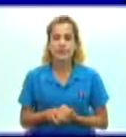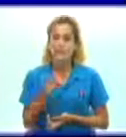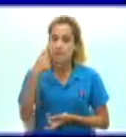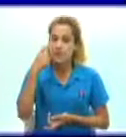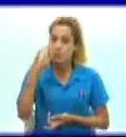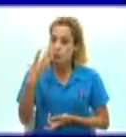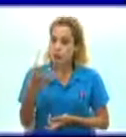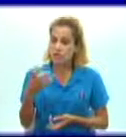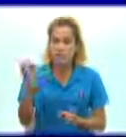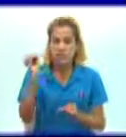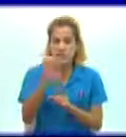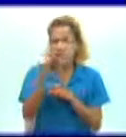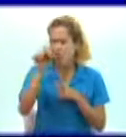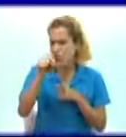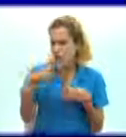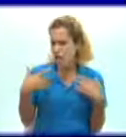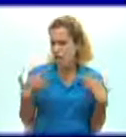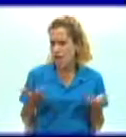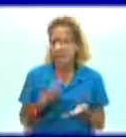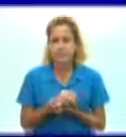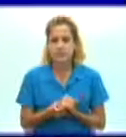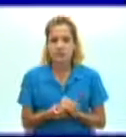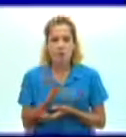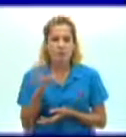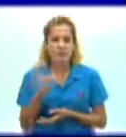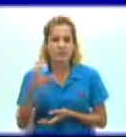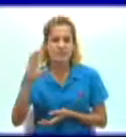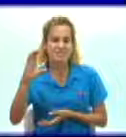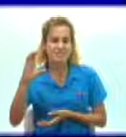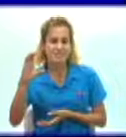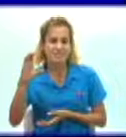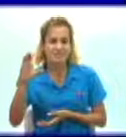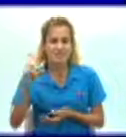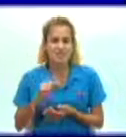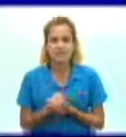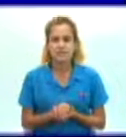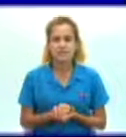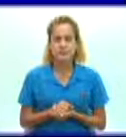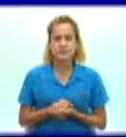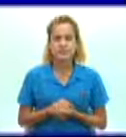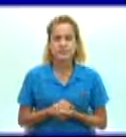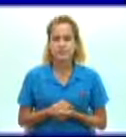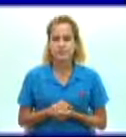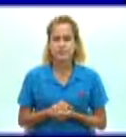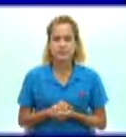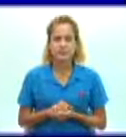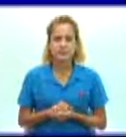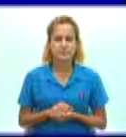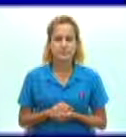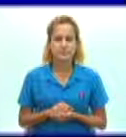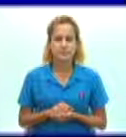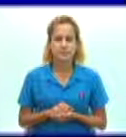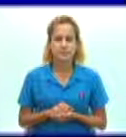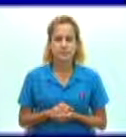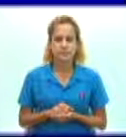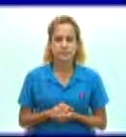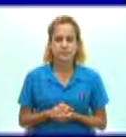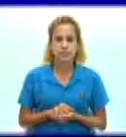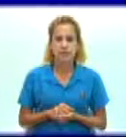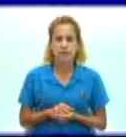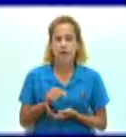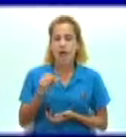también podemos estar diciendo, bueno, ¿cuántas centésimas representa? Bueno, representa 504 centésimas. El número representa